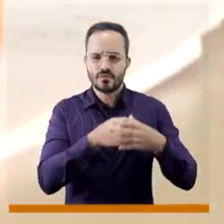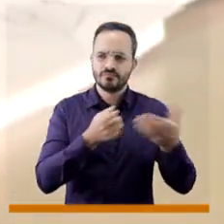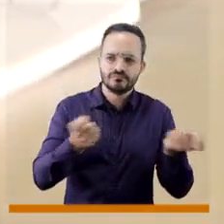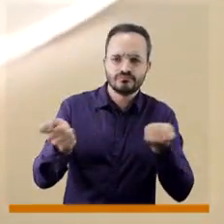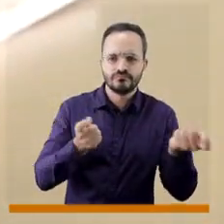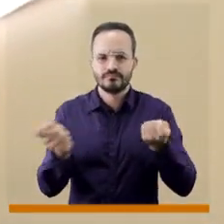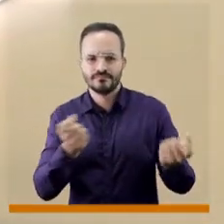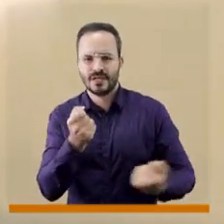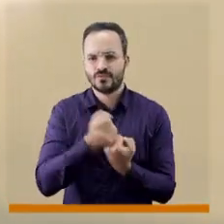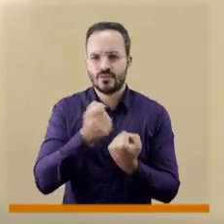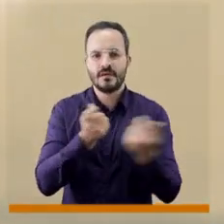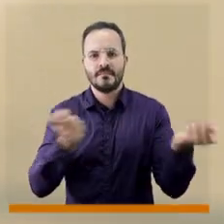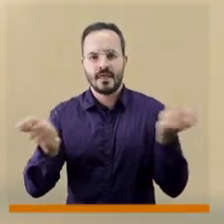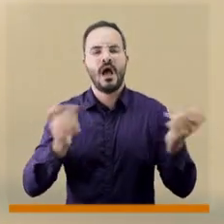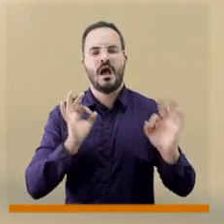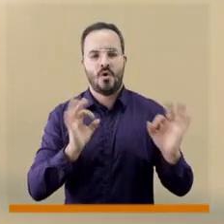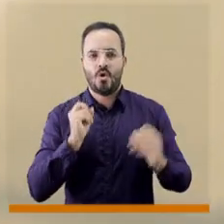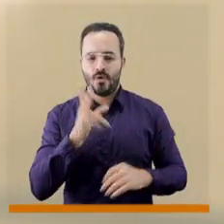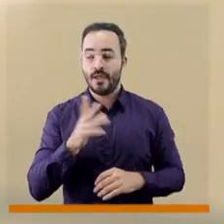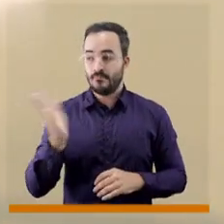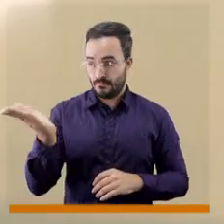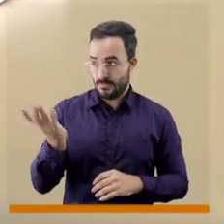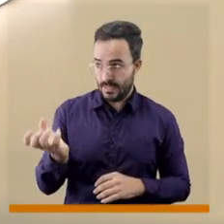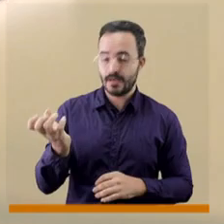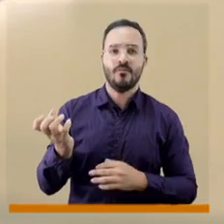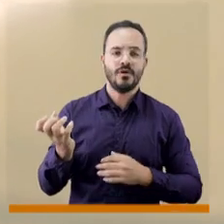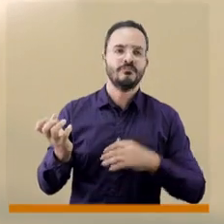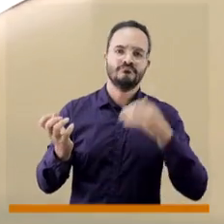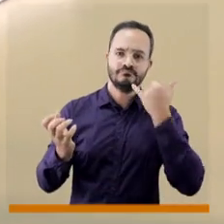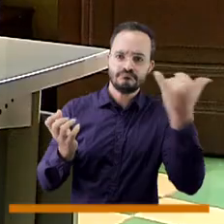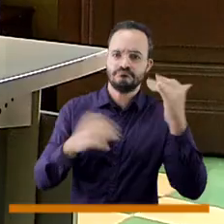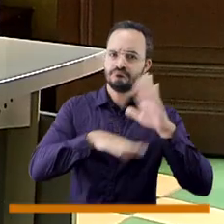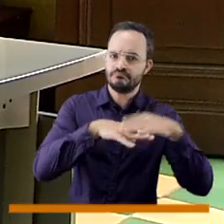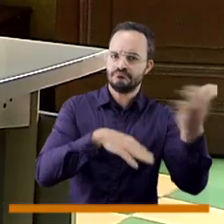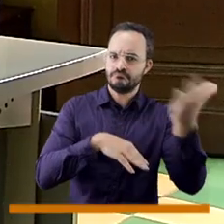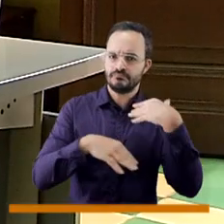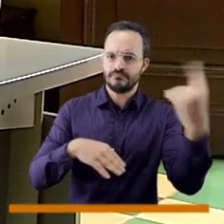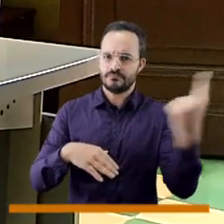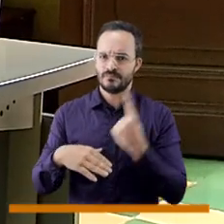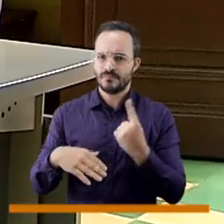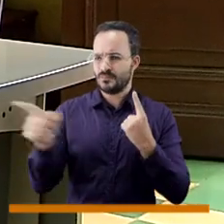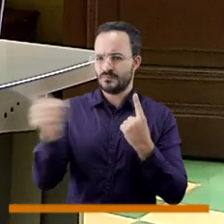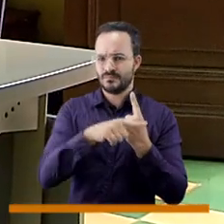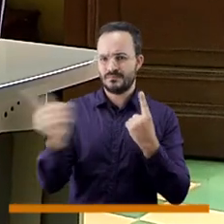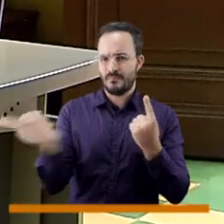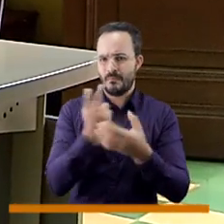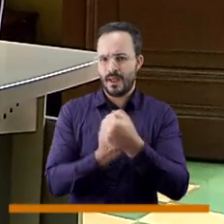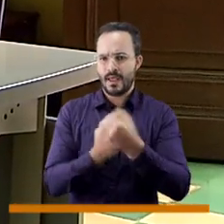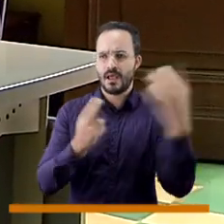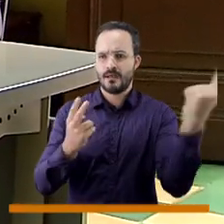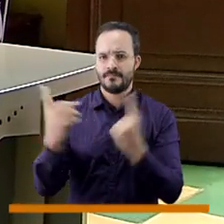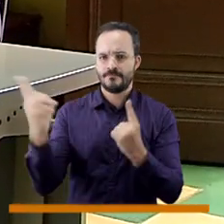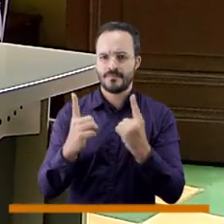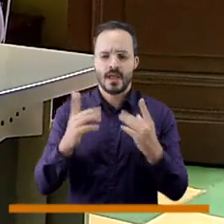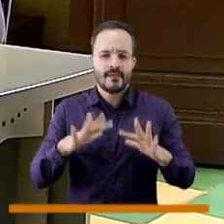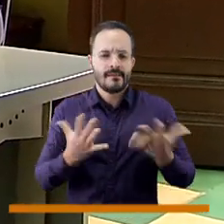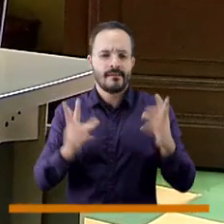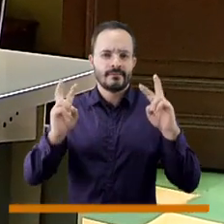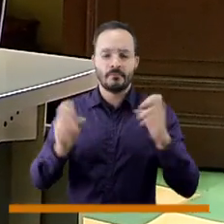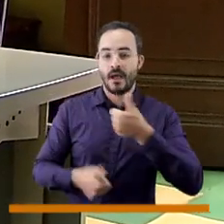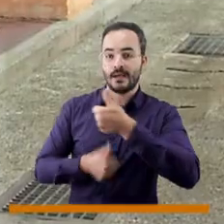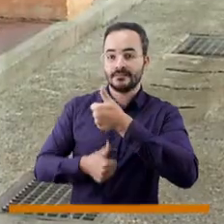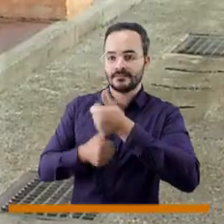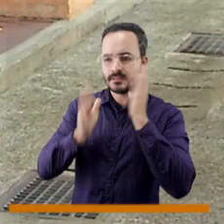mediación y se llama también al compañero o compañera para que lleguen a mediar sobre lo que es la asistencia al infante o